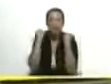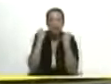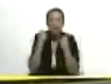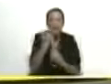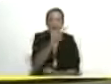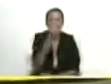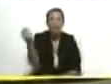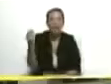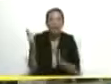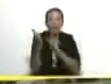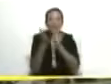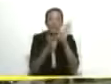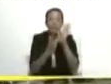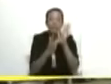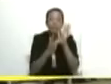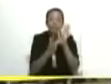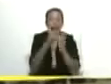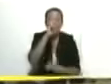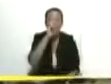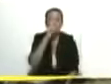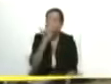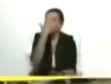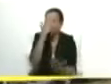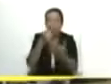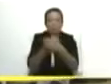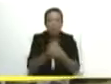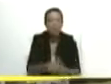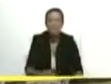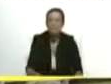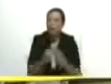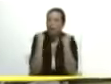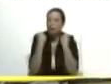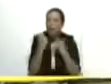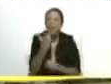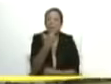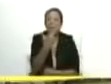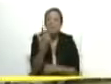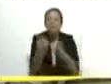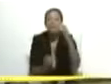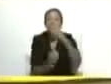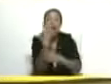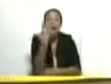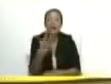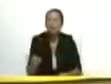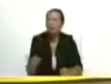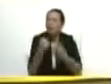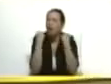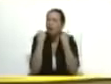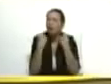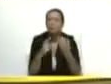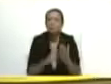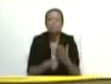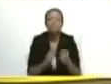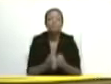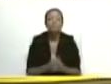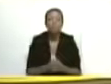30 de abril, estrellado. 3 de mayo 2020, estrellado.